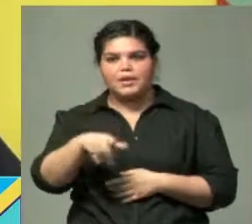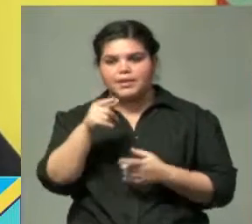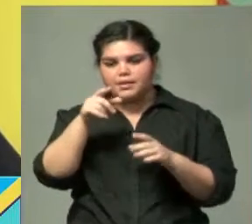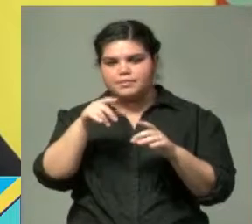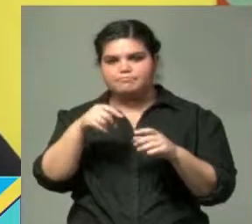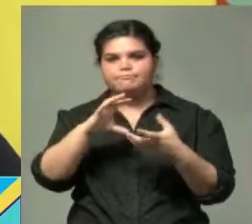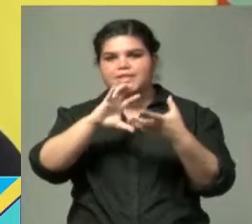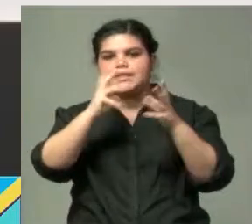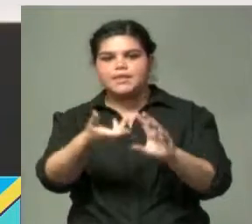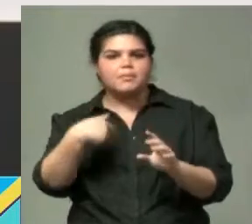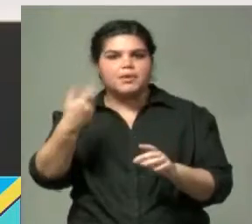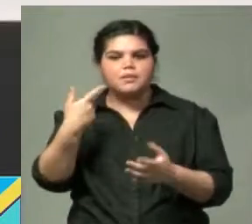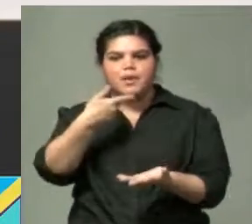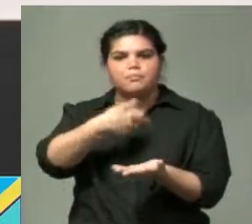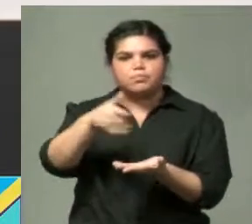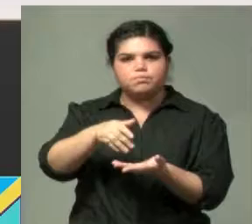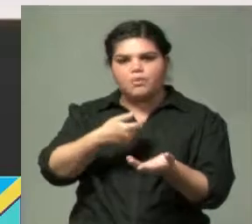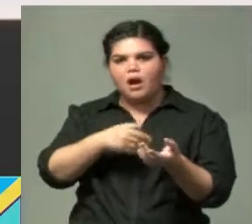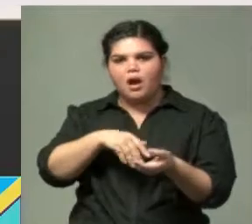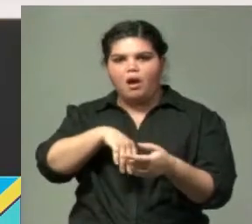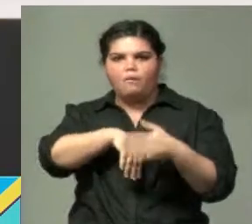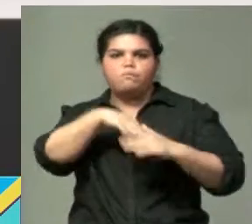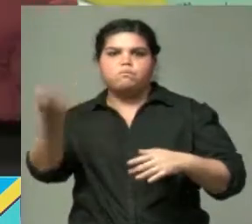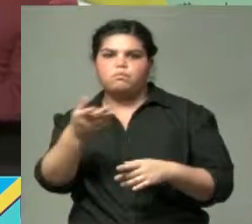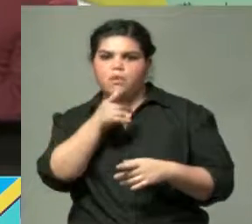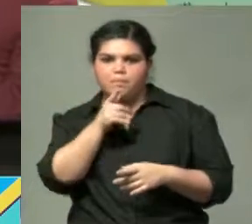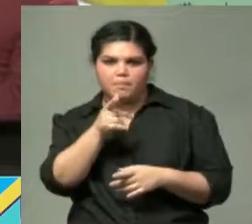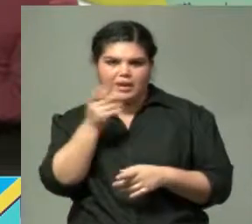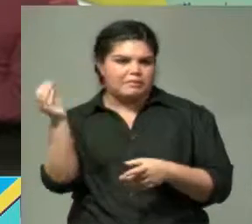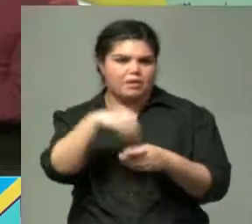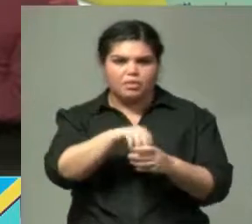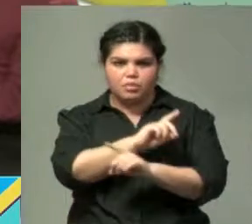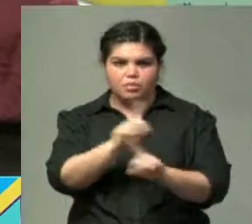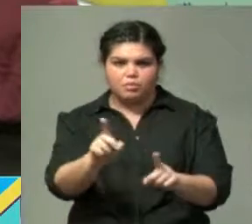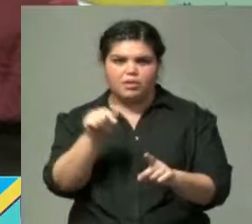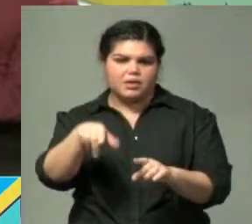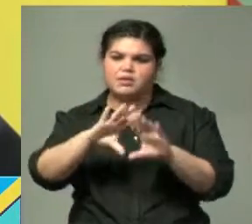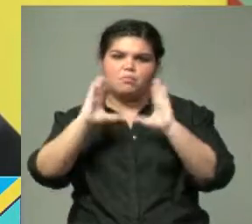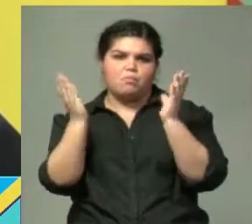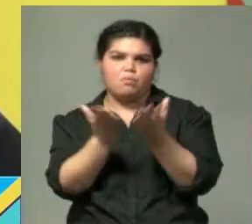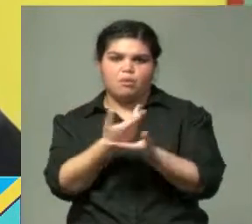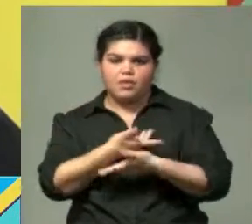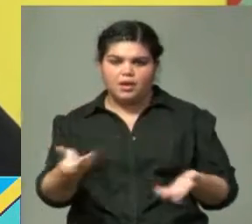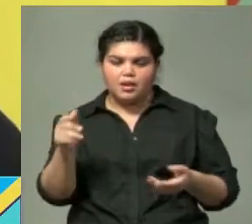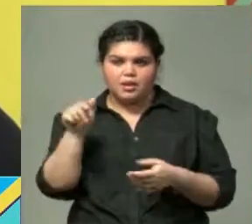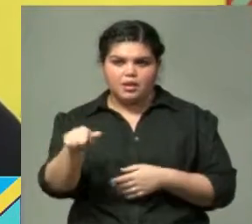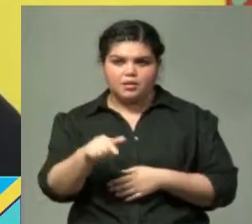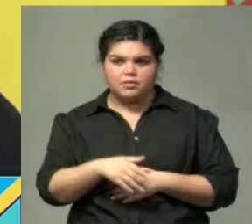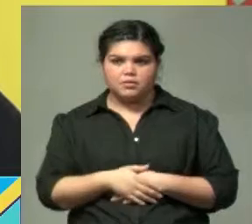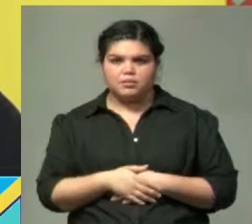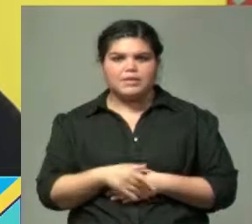expulsar gente que incorporarla. O sea, el sistema en el cual vivimos, mundialmente hablando, es un sistema